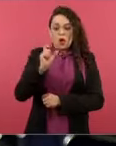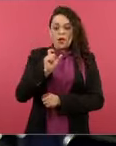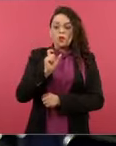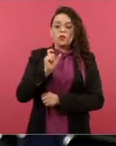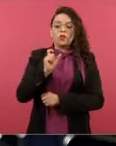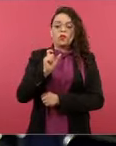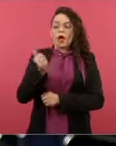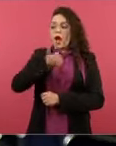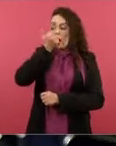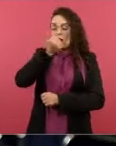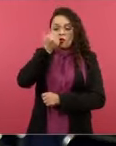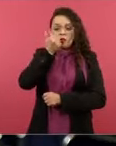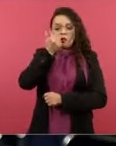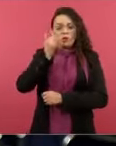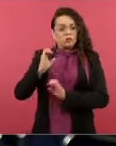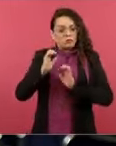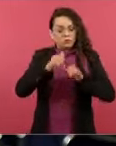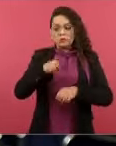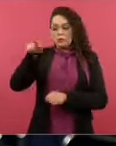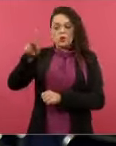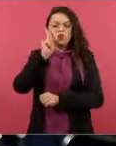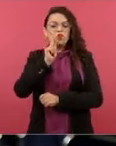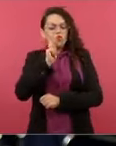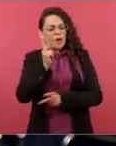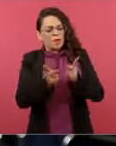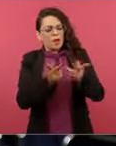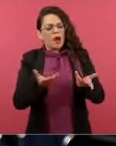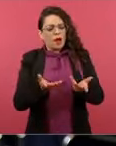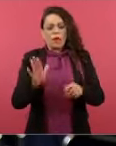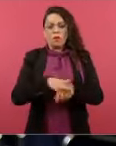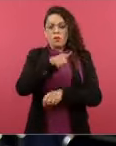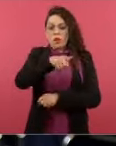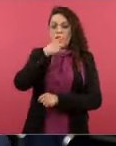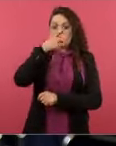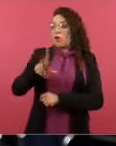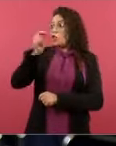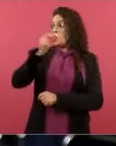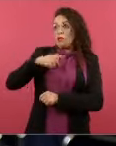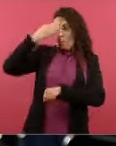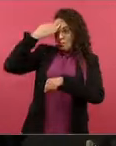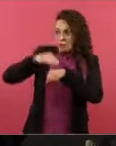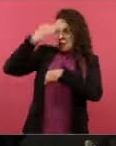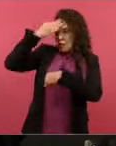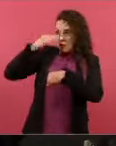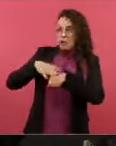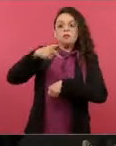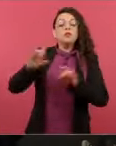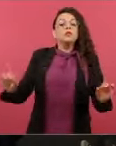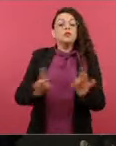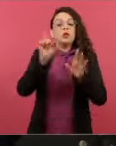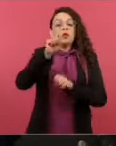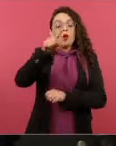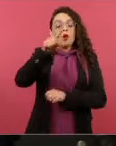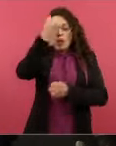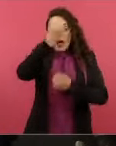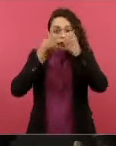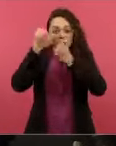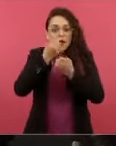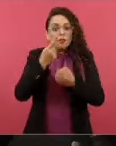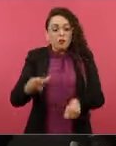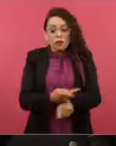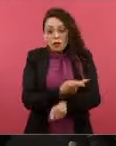según ustedes dicen que no memoricen los alumnos, pero cuando se enfrentan a exámenes, gracias por sus respuestas. Gracias.